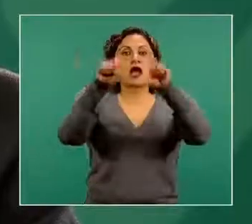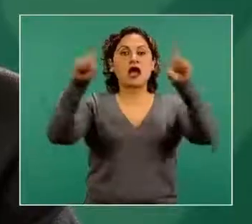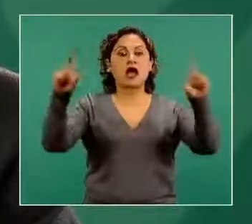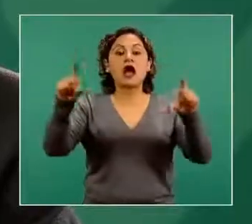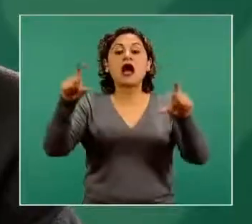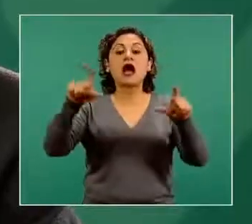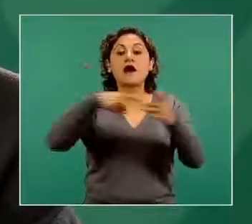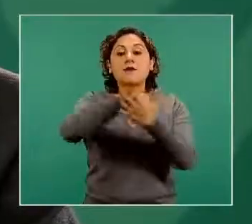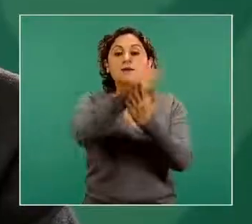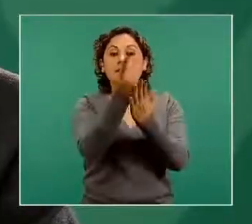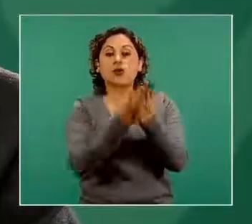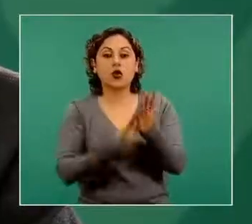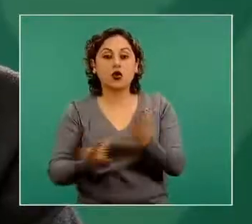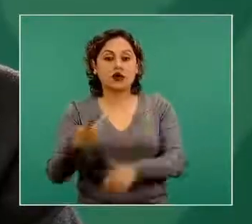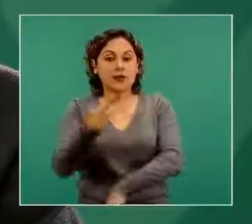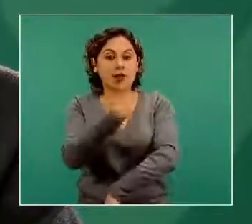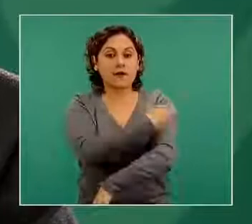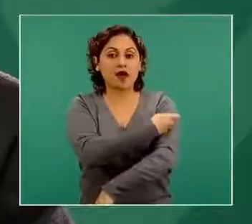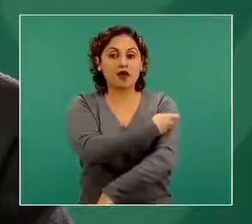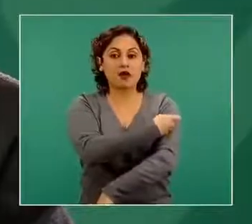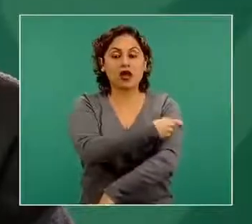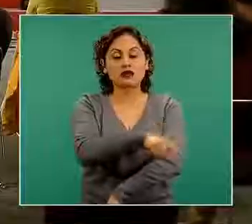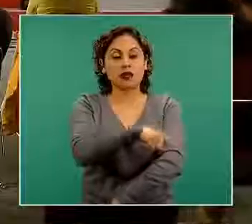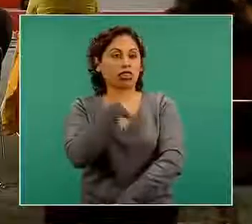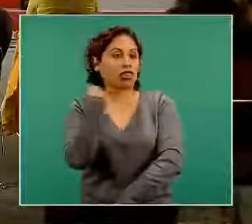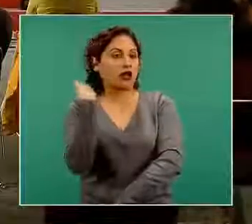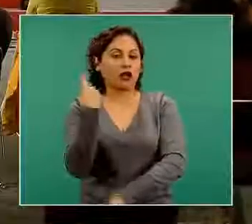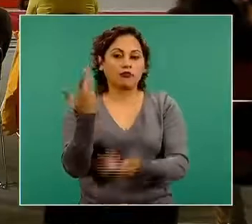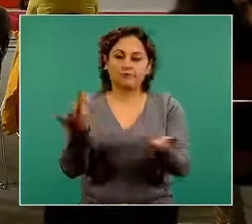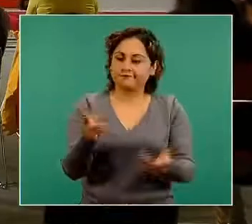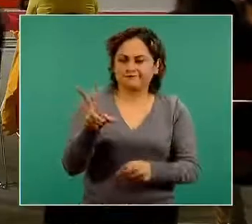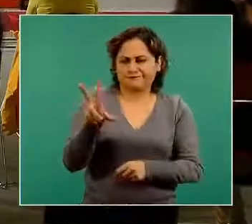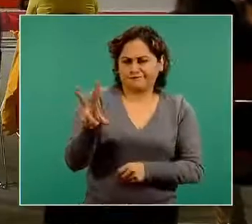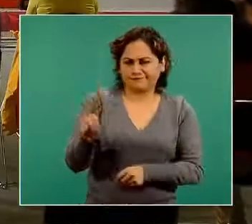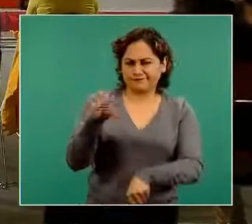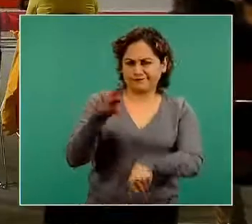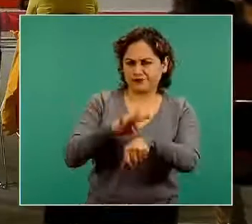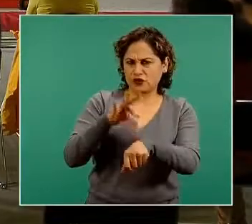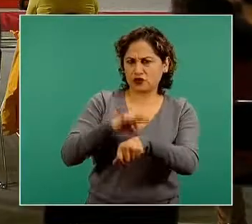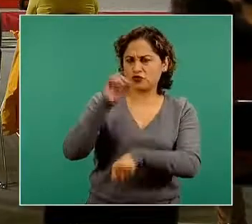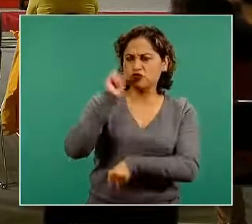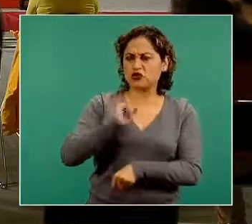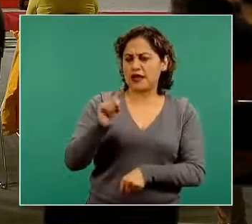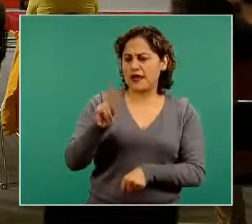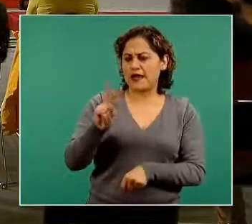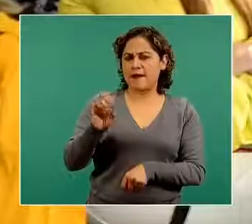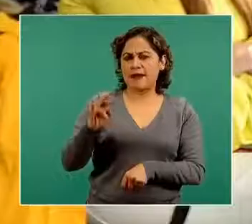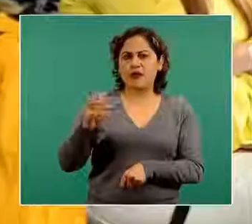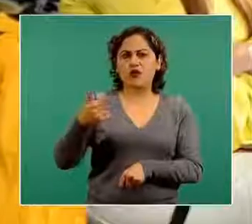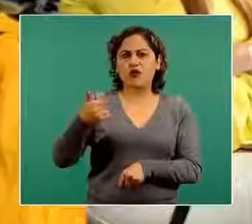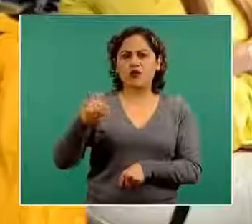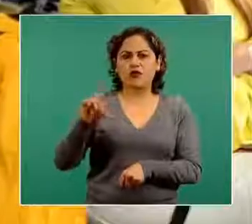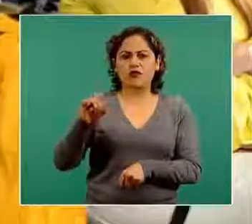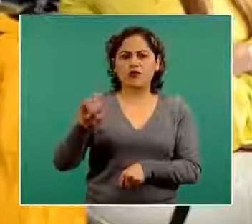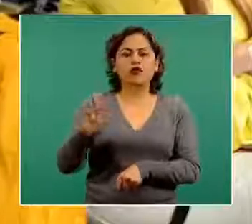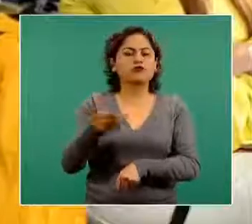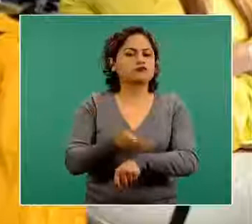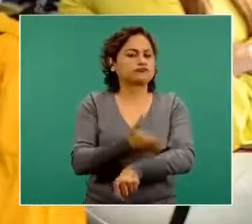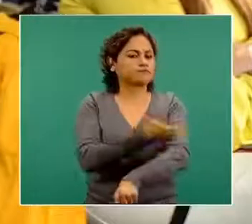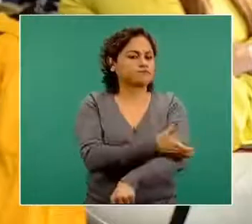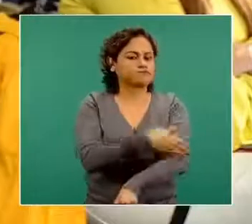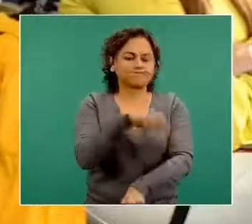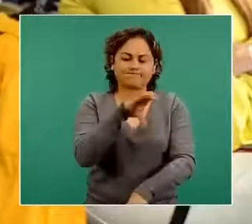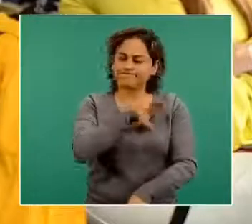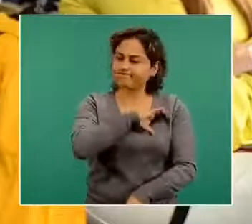vacunación. No es un descabezamiento, nuestra doctora Miriam Veras Godoy es una amiga y colega muy querida, muy